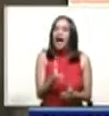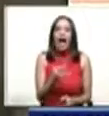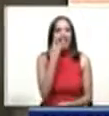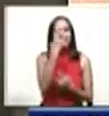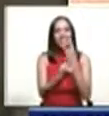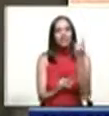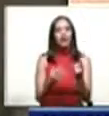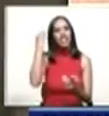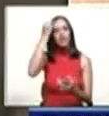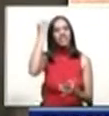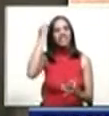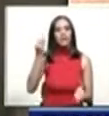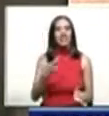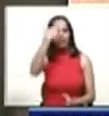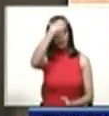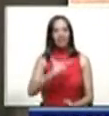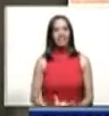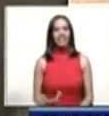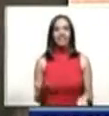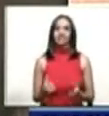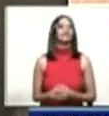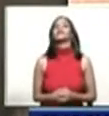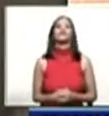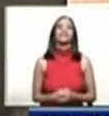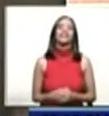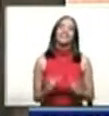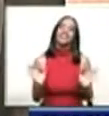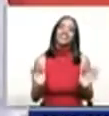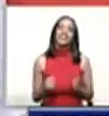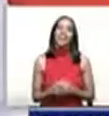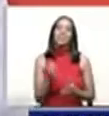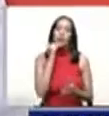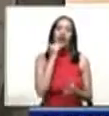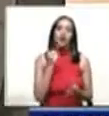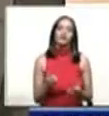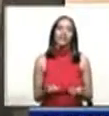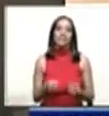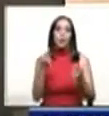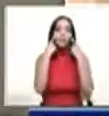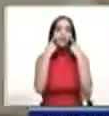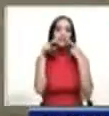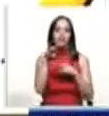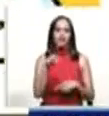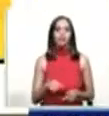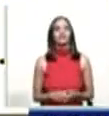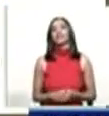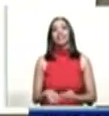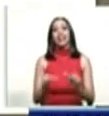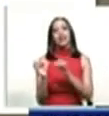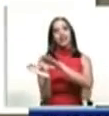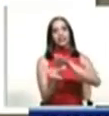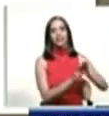pensamiento empírico omnipresente. O sea, es decir, de peos. Eso es Mango. Así que pendiente y vistamos con la siguiente noticia, señor director.